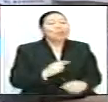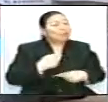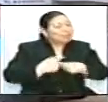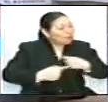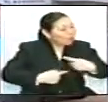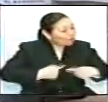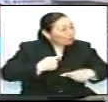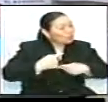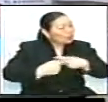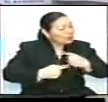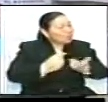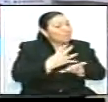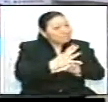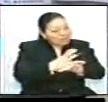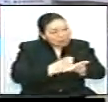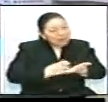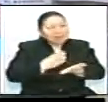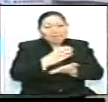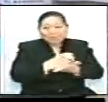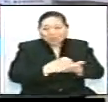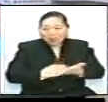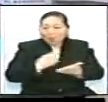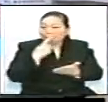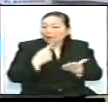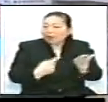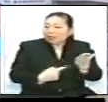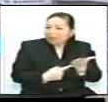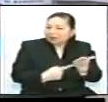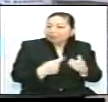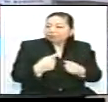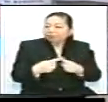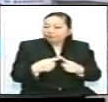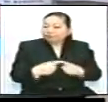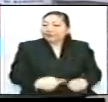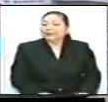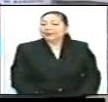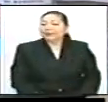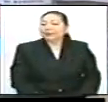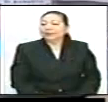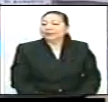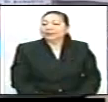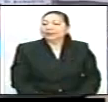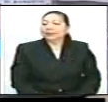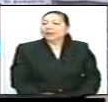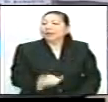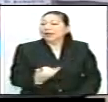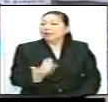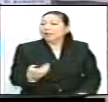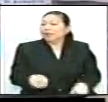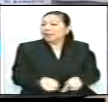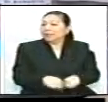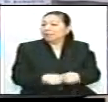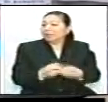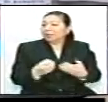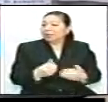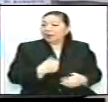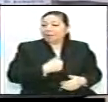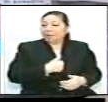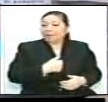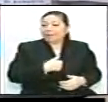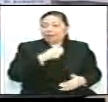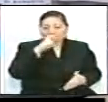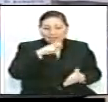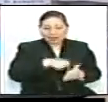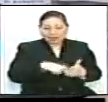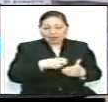días reducimos costos, buscamos la última tecnología, etcétera, etcétera. Y eso lo hacen también las empresas, las propias empresas